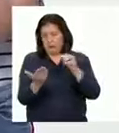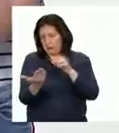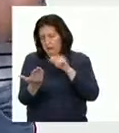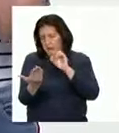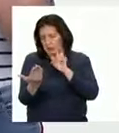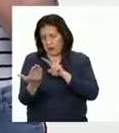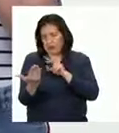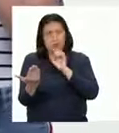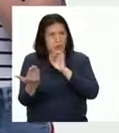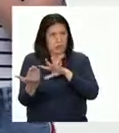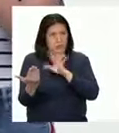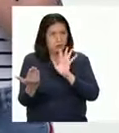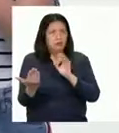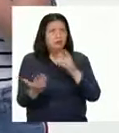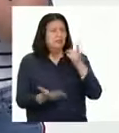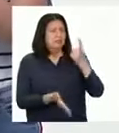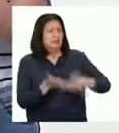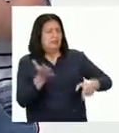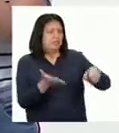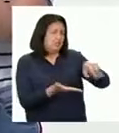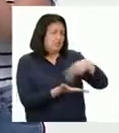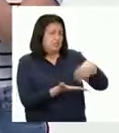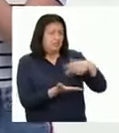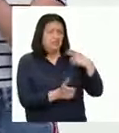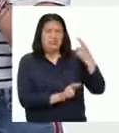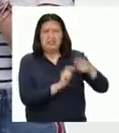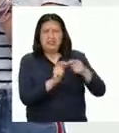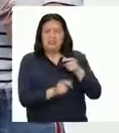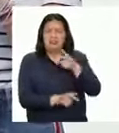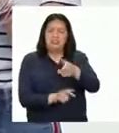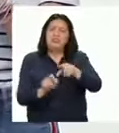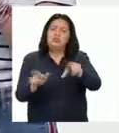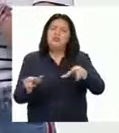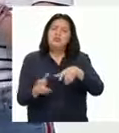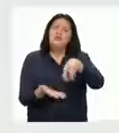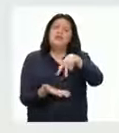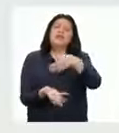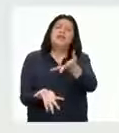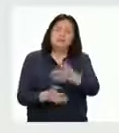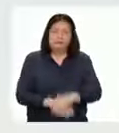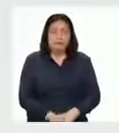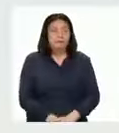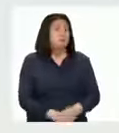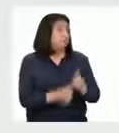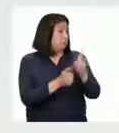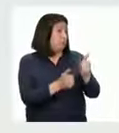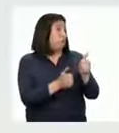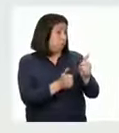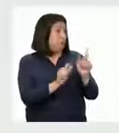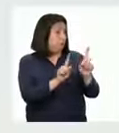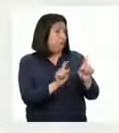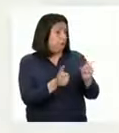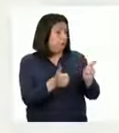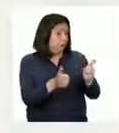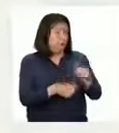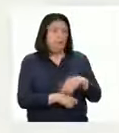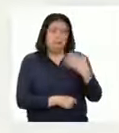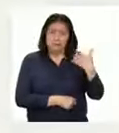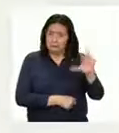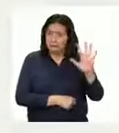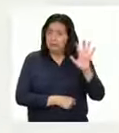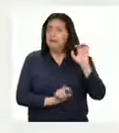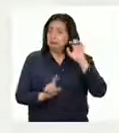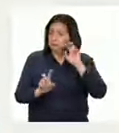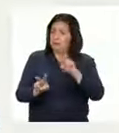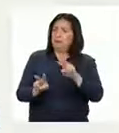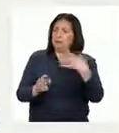así. ¿Qué danza tradicional se baila en ese lugar? Buena pregunta. Como hemos